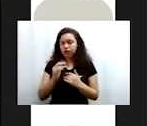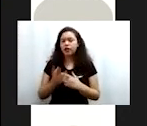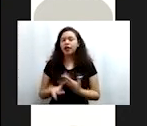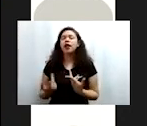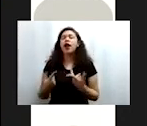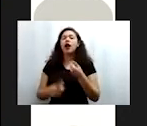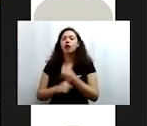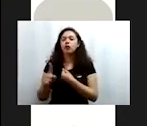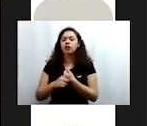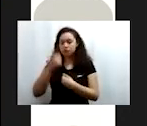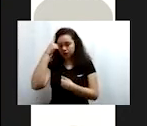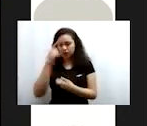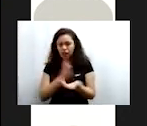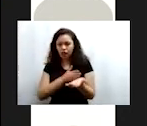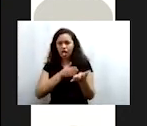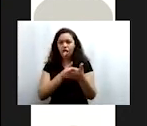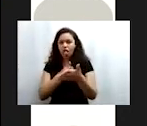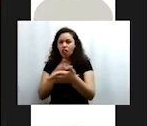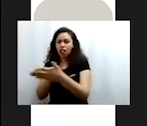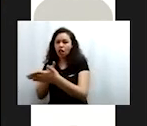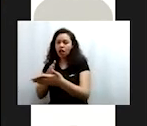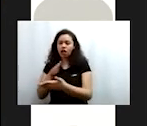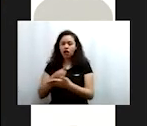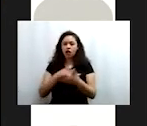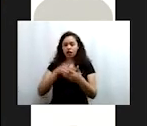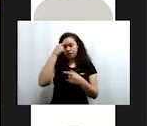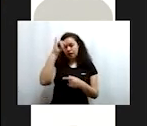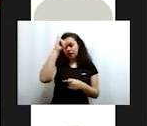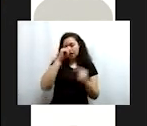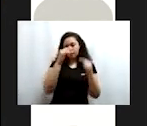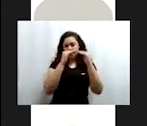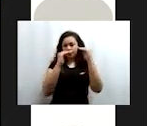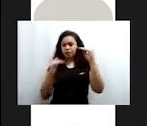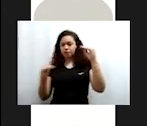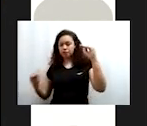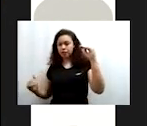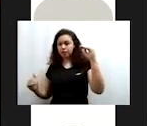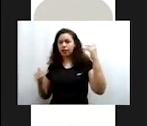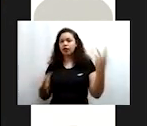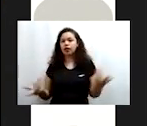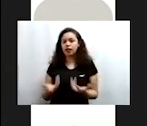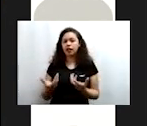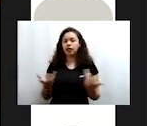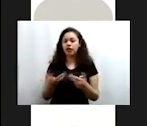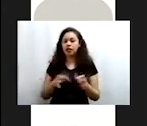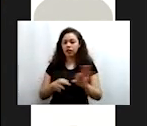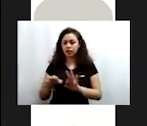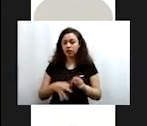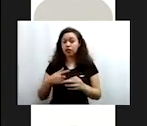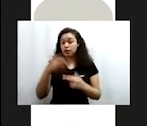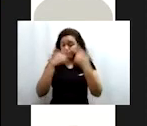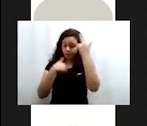de interferencia en las líneas de mando y en la realización del trabajo. Este análisis de puesto le va a